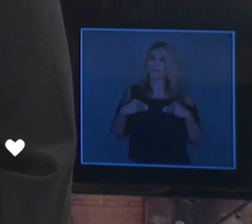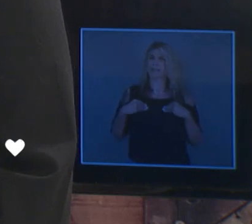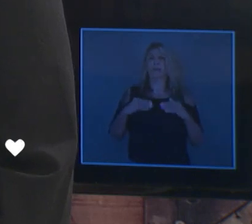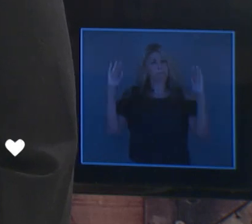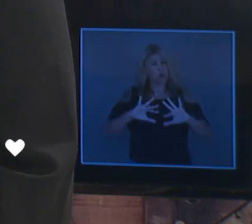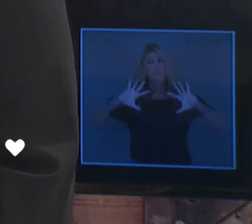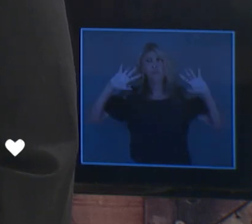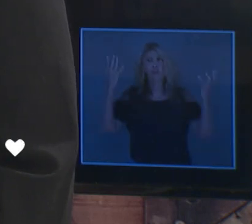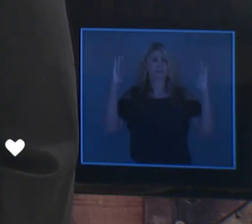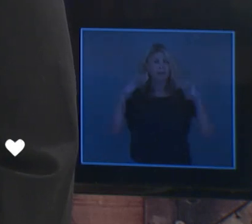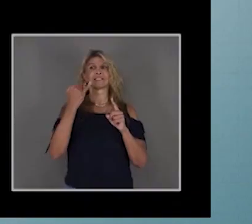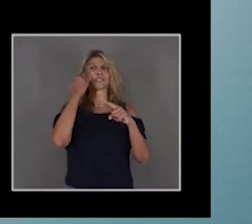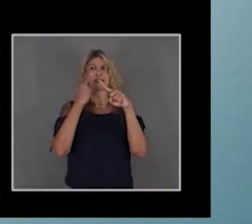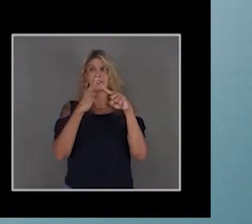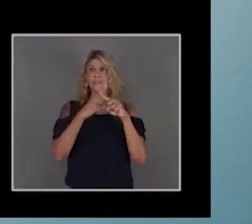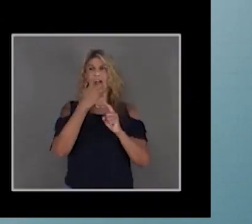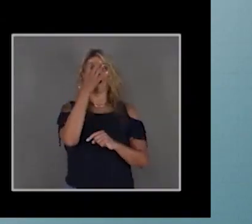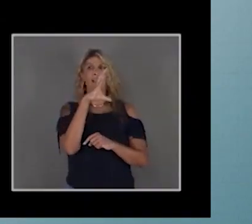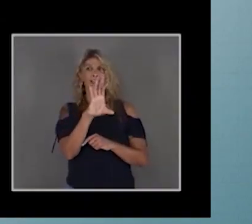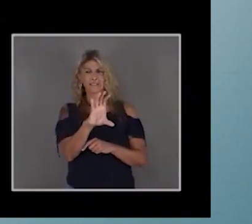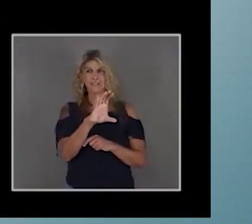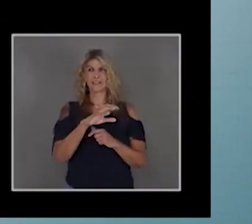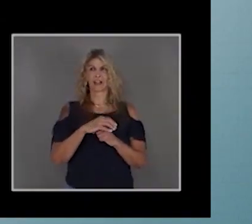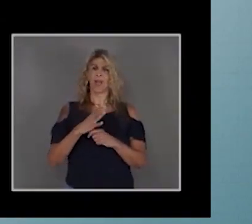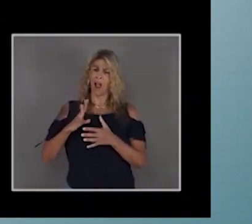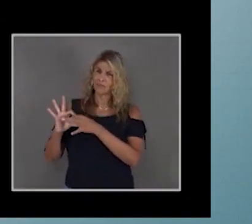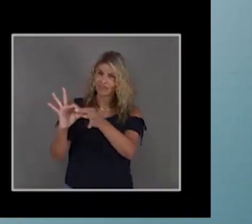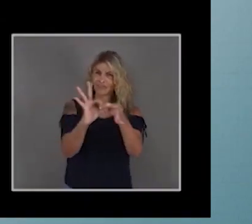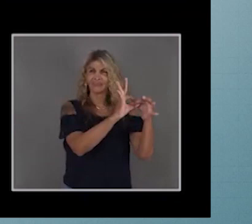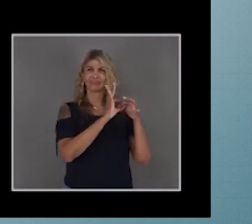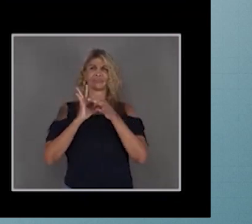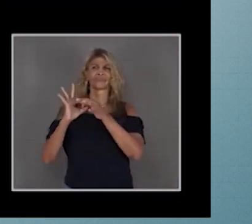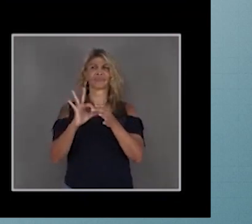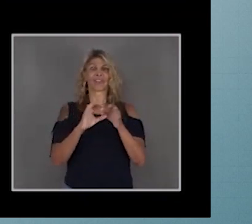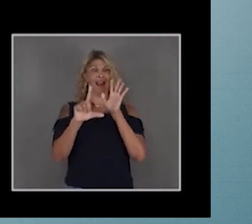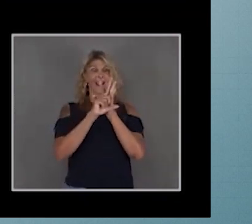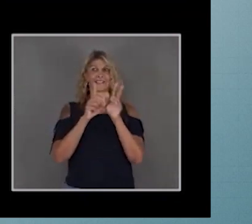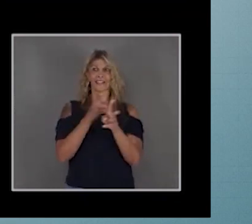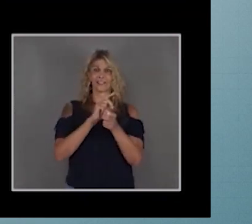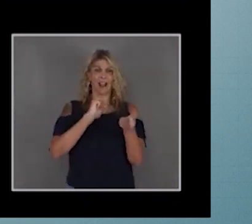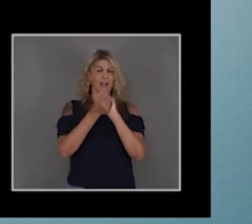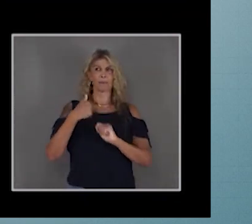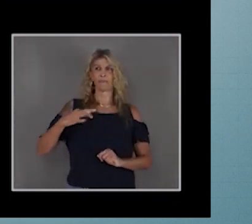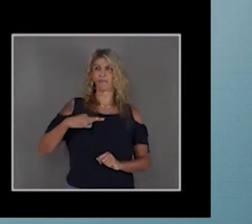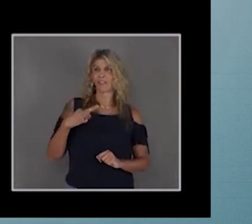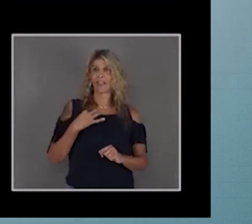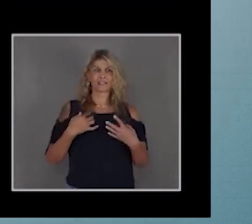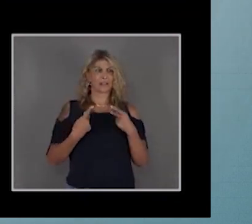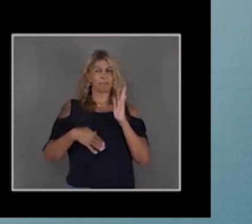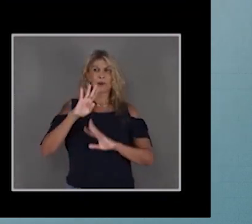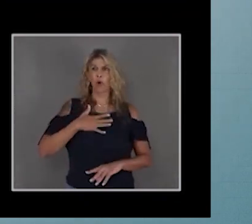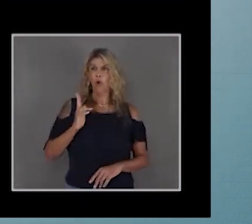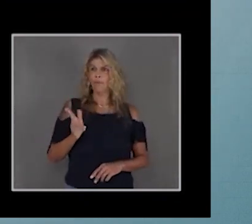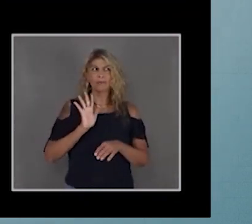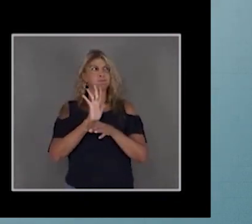pero bueno de a poquito lo vamos a ir logrando yo tengo el aspecto bien y aparte es una luchadora estoy segura